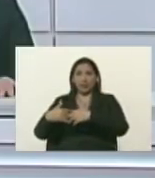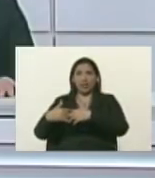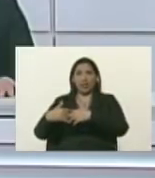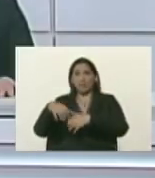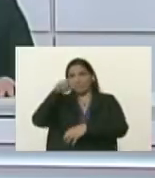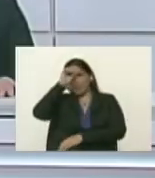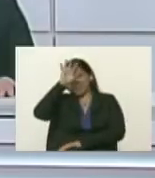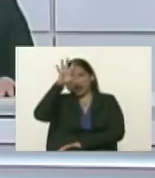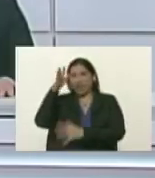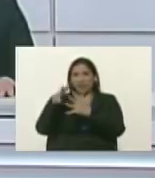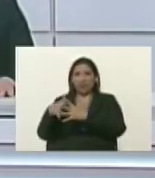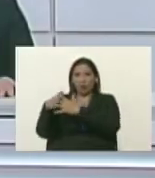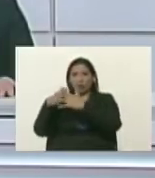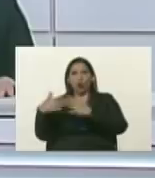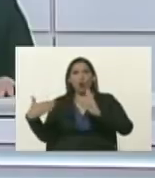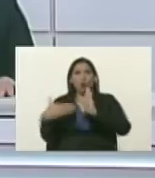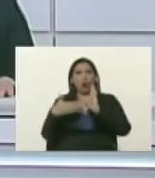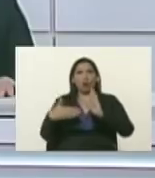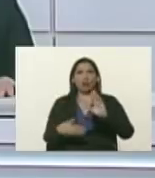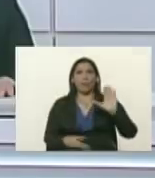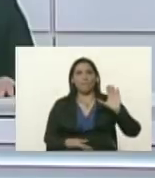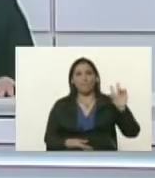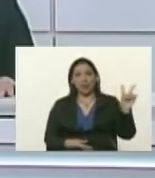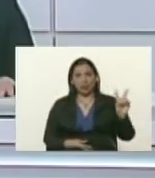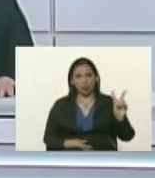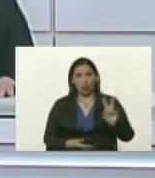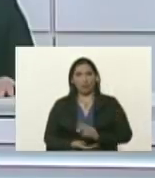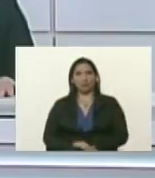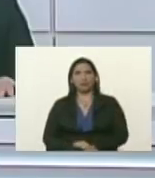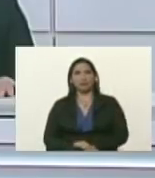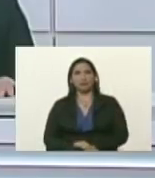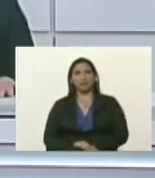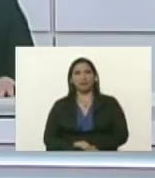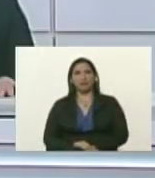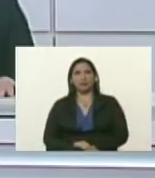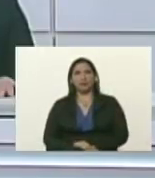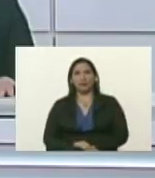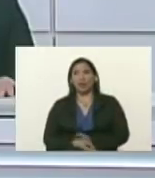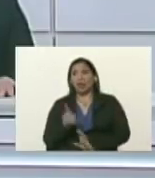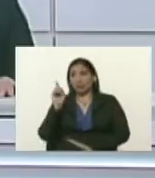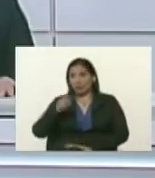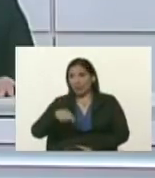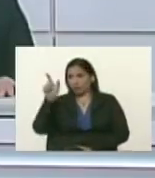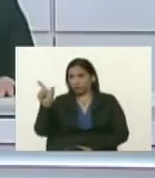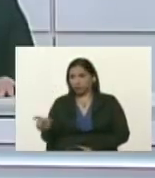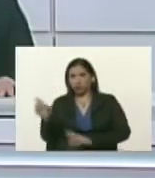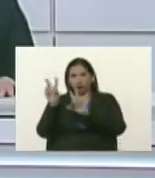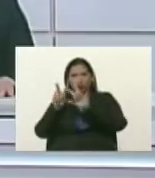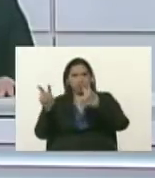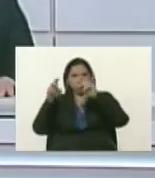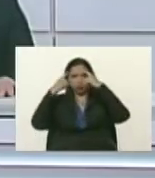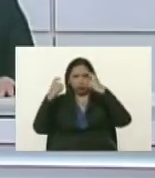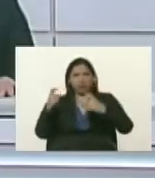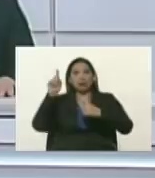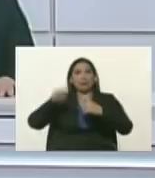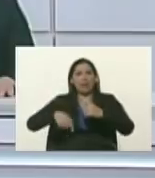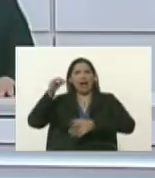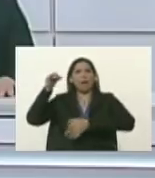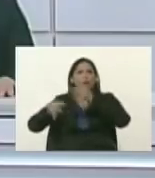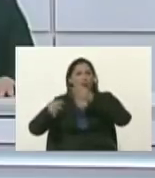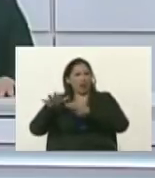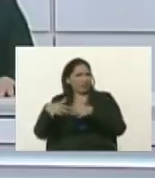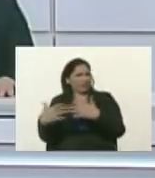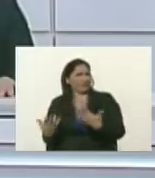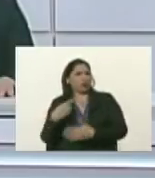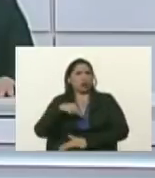minería contra la República Bolivariana de Venezuela. Fue experto, pero también fue abogado. Nos